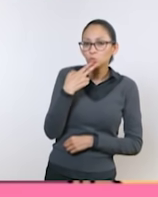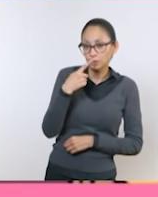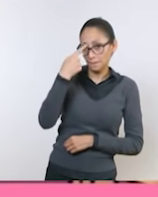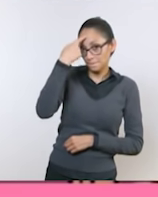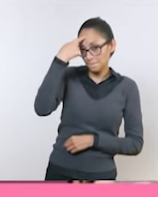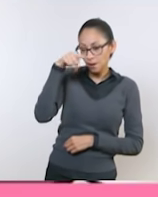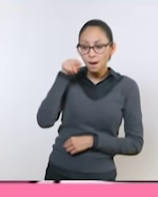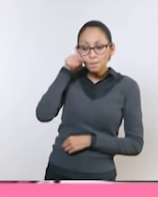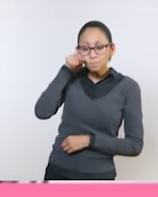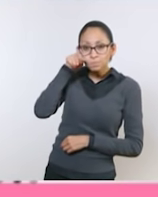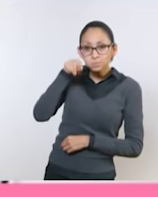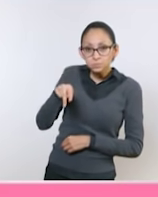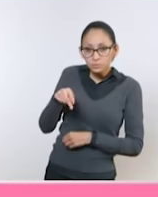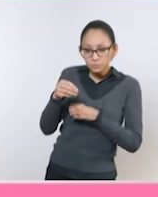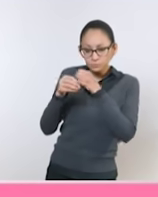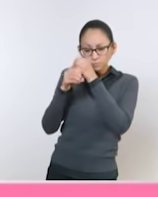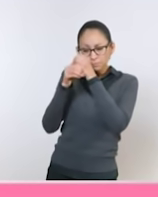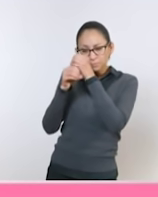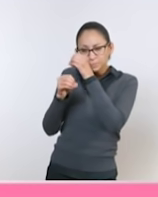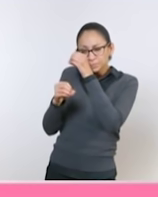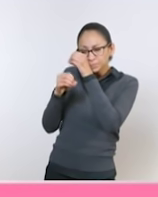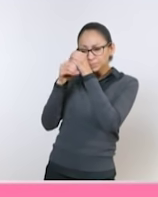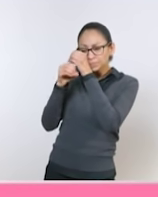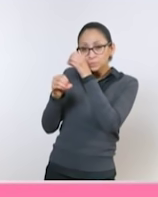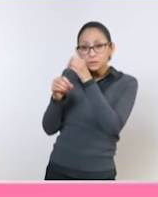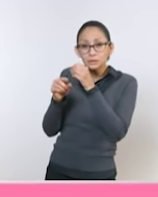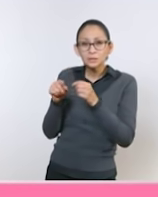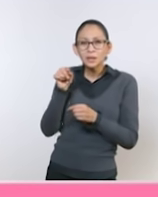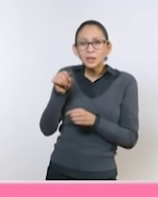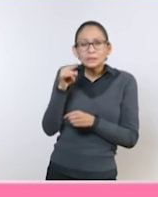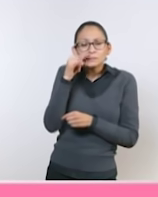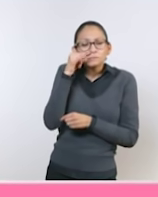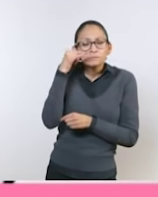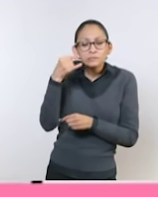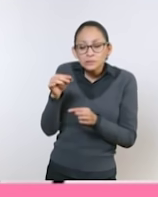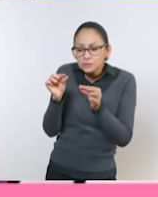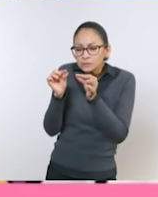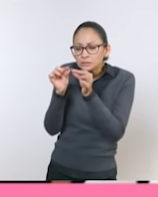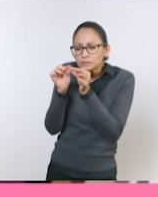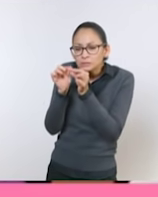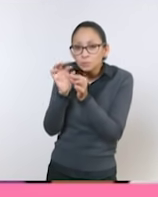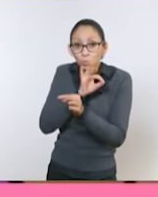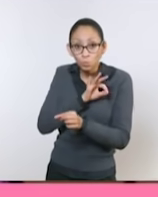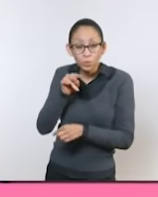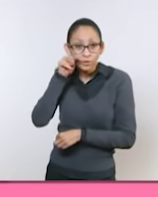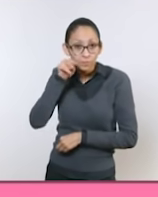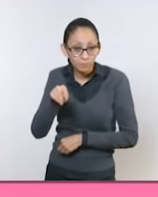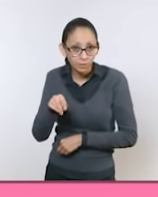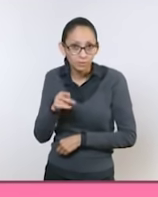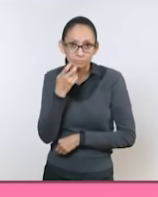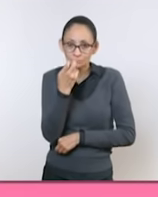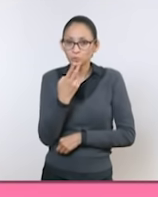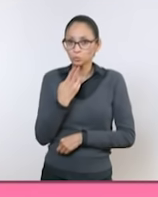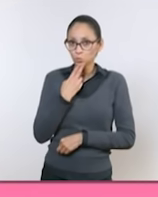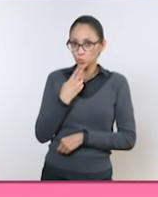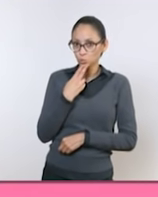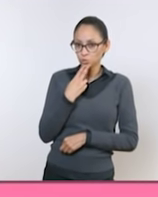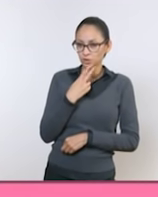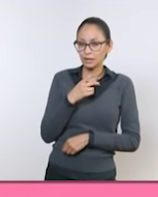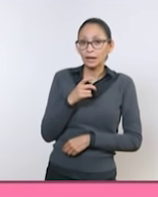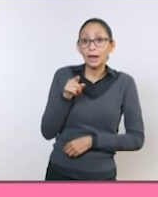Es un instrumento óptico que permite observar objetos u organismos extremadamente